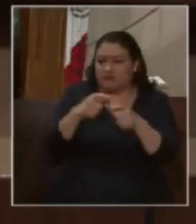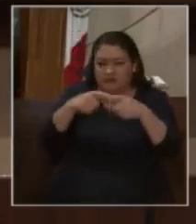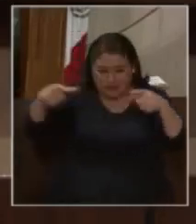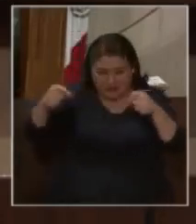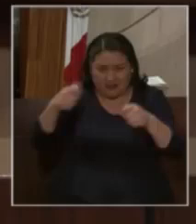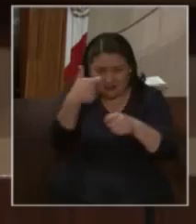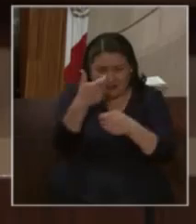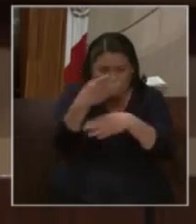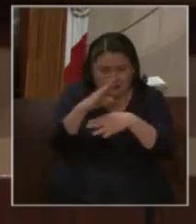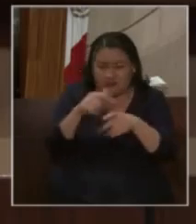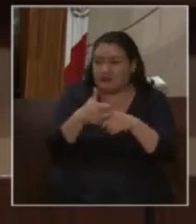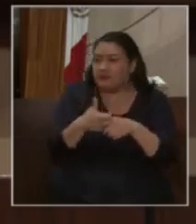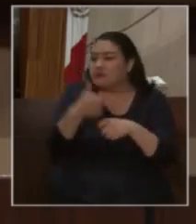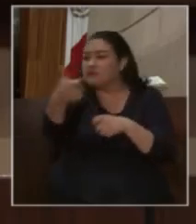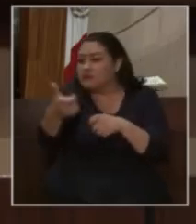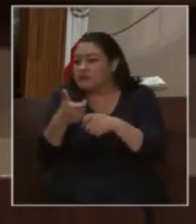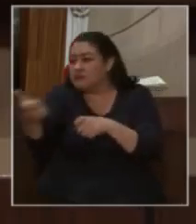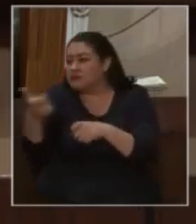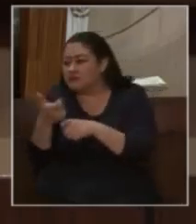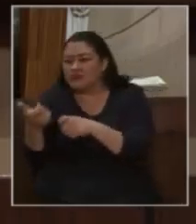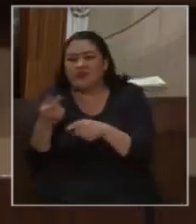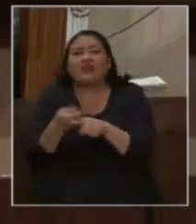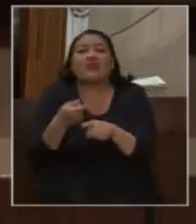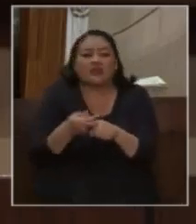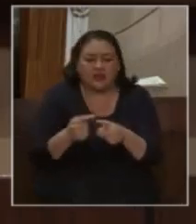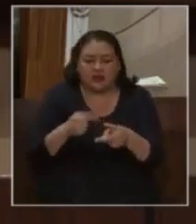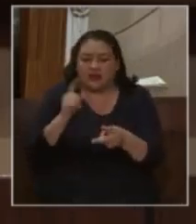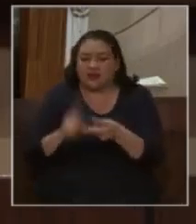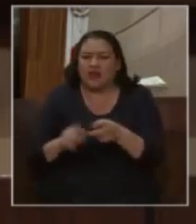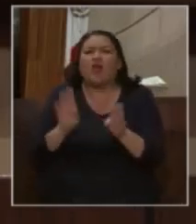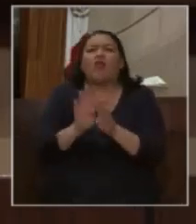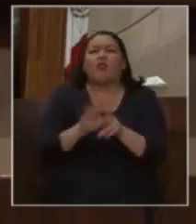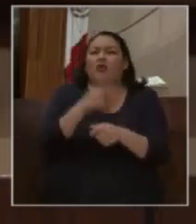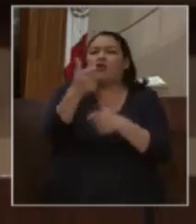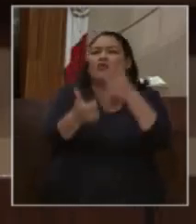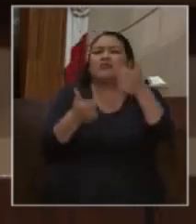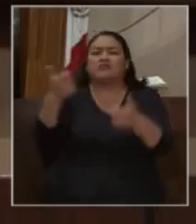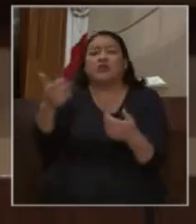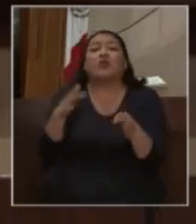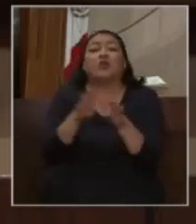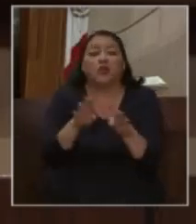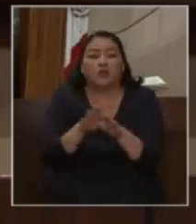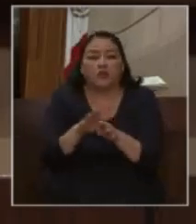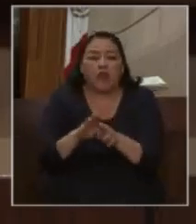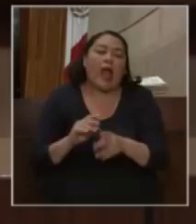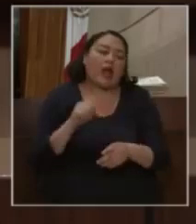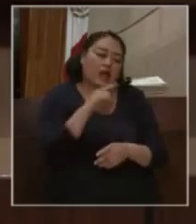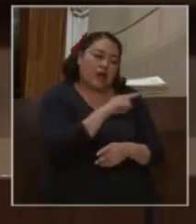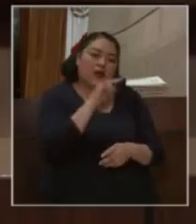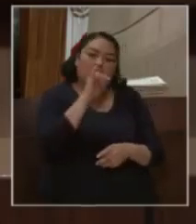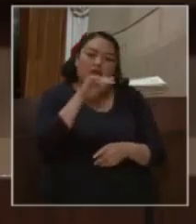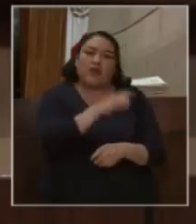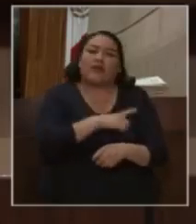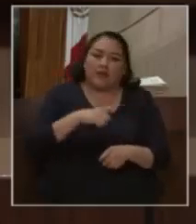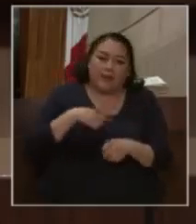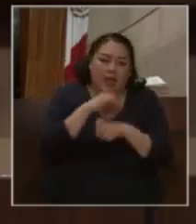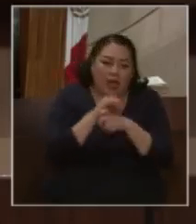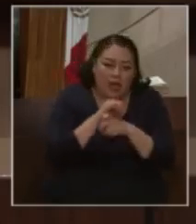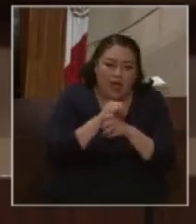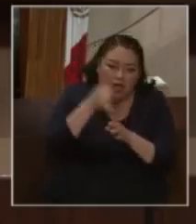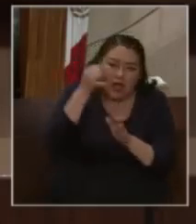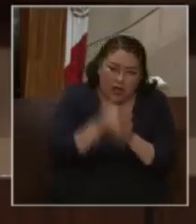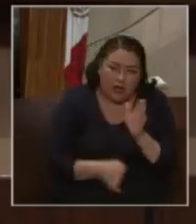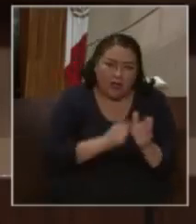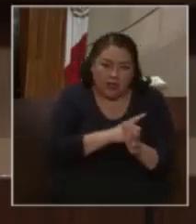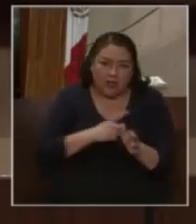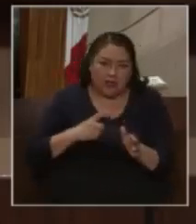esquema. No obstante, la autoridad administrativa, de manera deficiente, únicamente